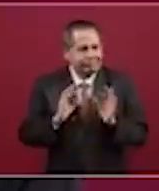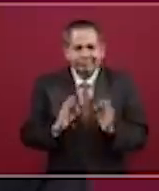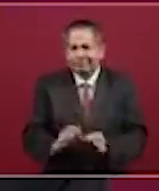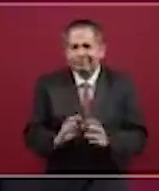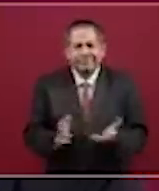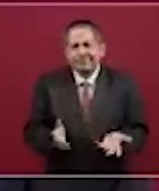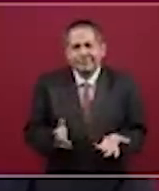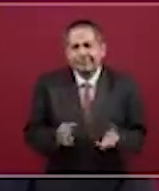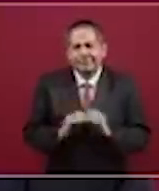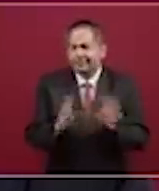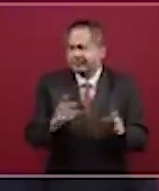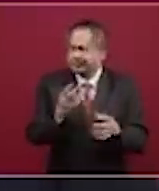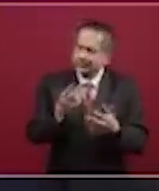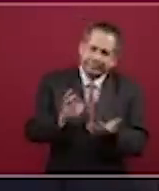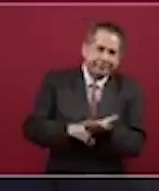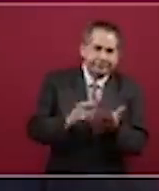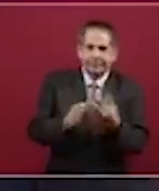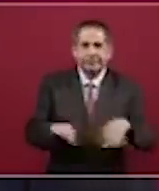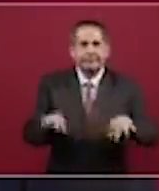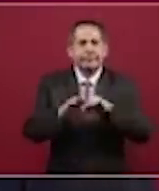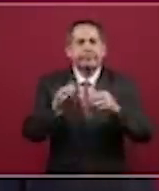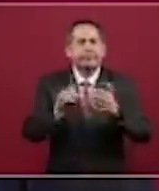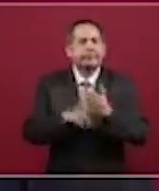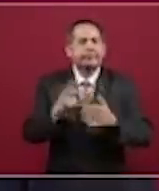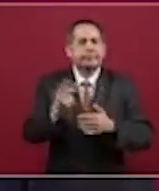Es fundamental.